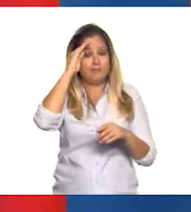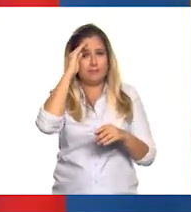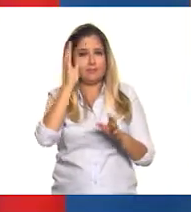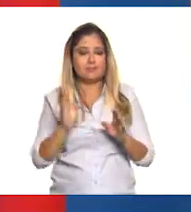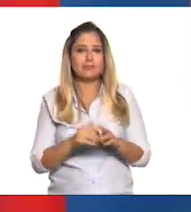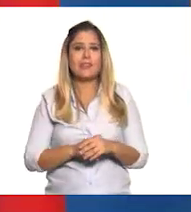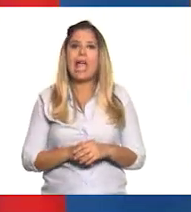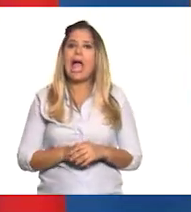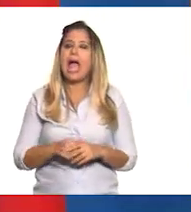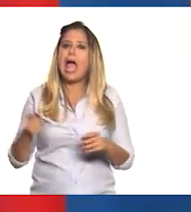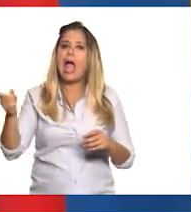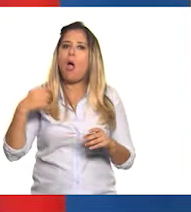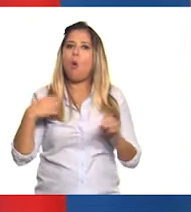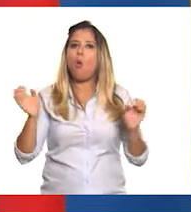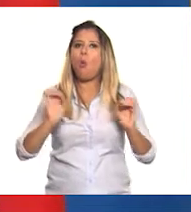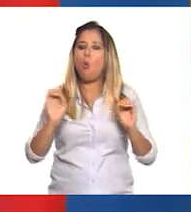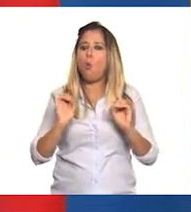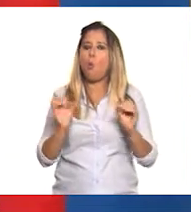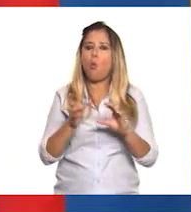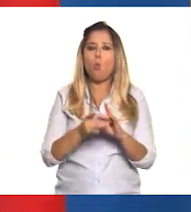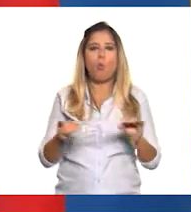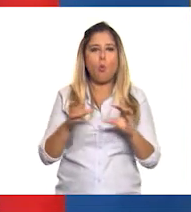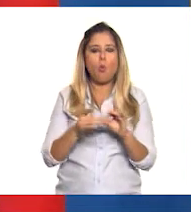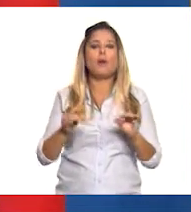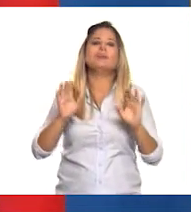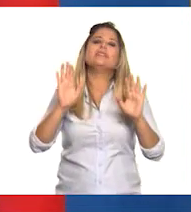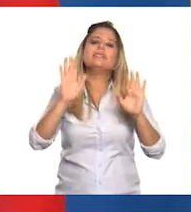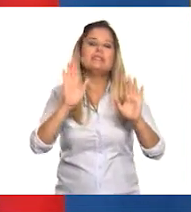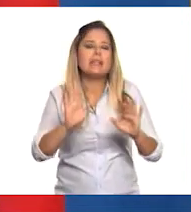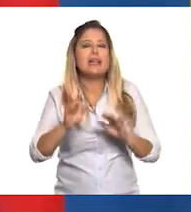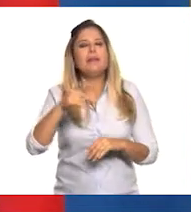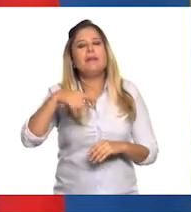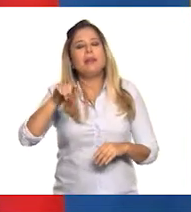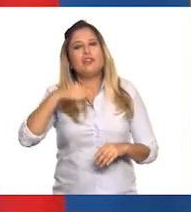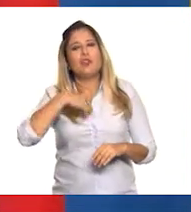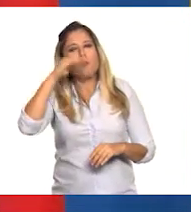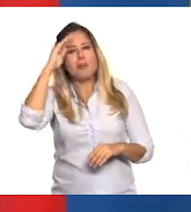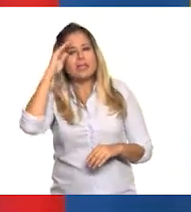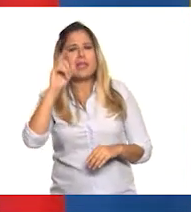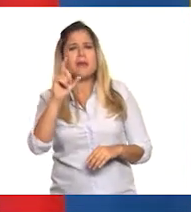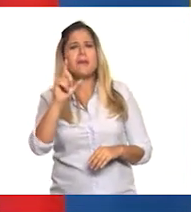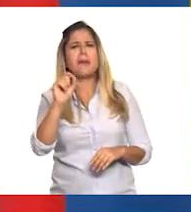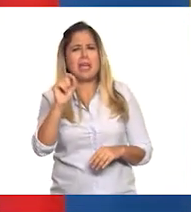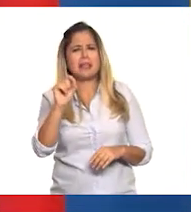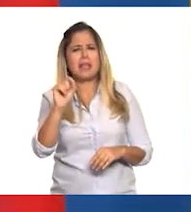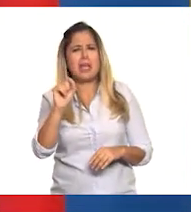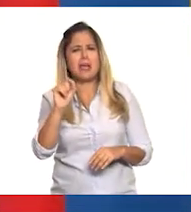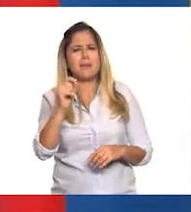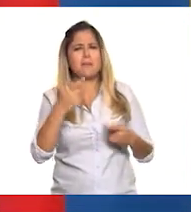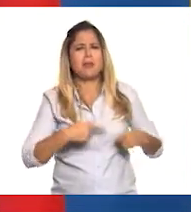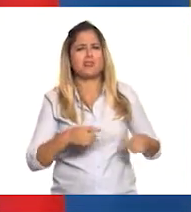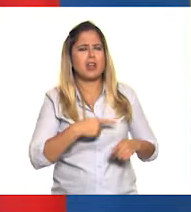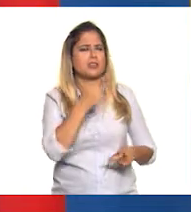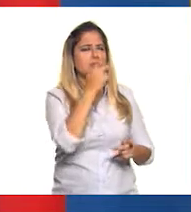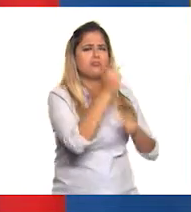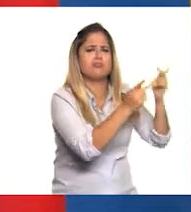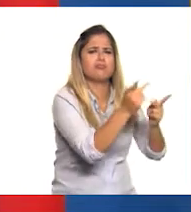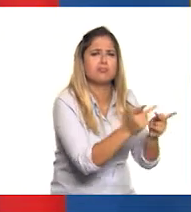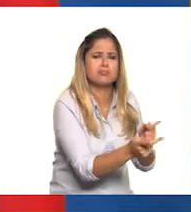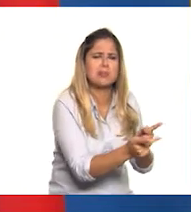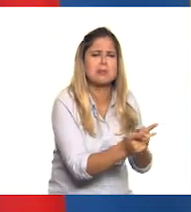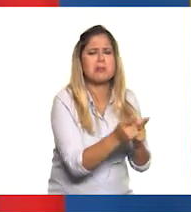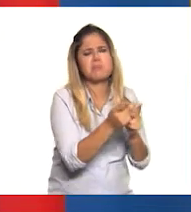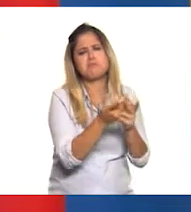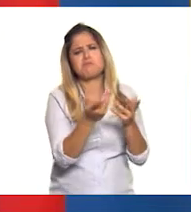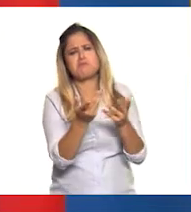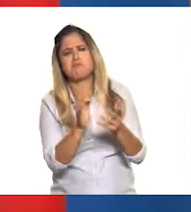Ay, pues eso no lo platicamos en realidad, pero me parece que 20 es un número de cuestionarios que podemos manejar. Él